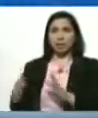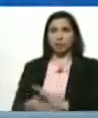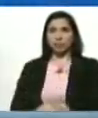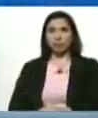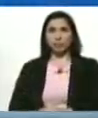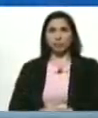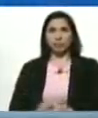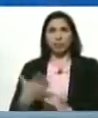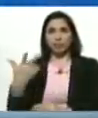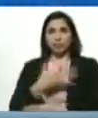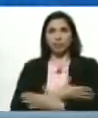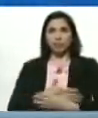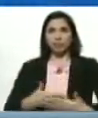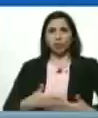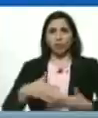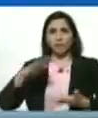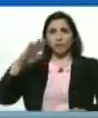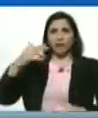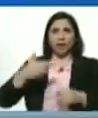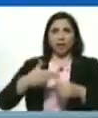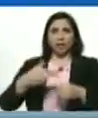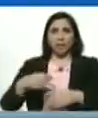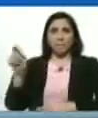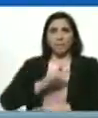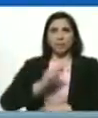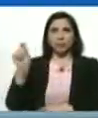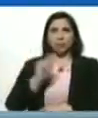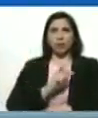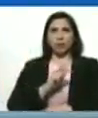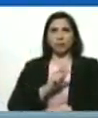3 millones de barriles mensuales